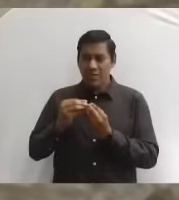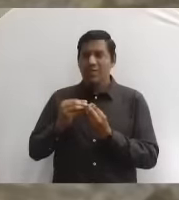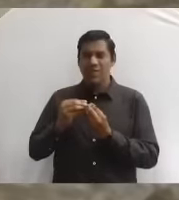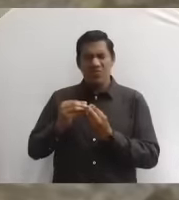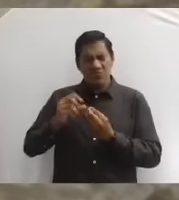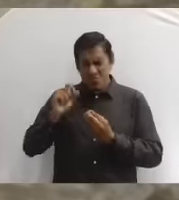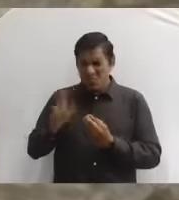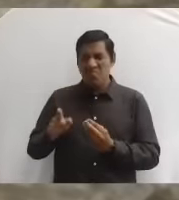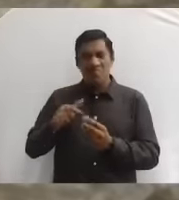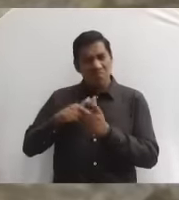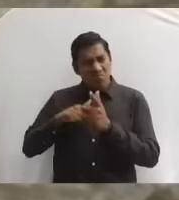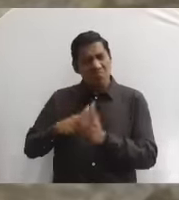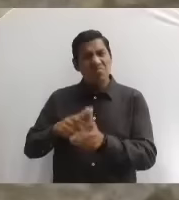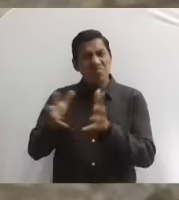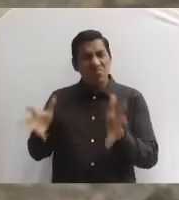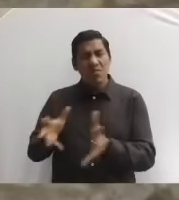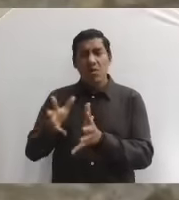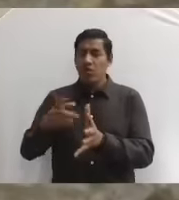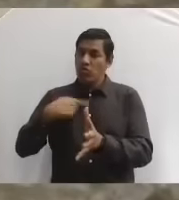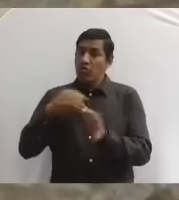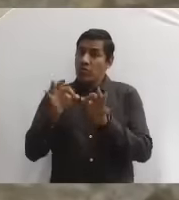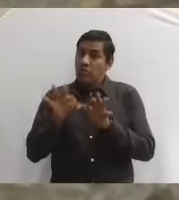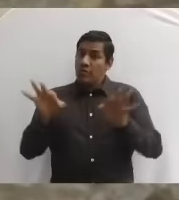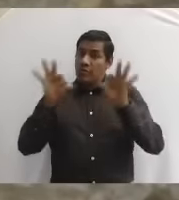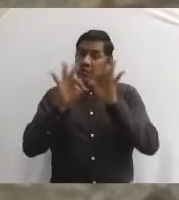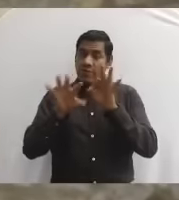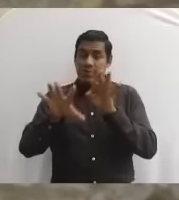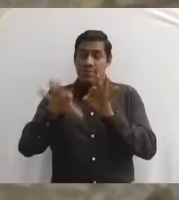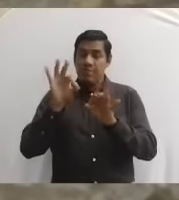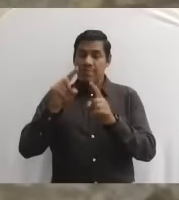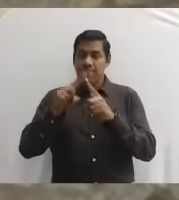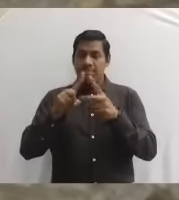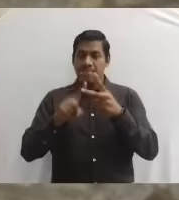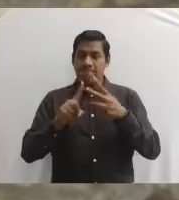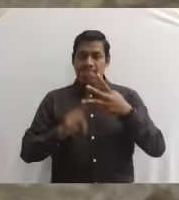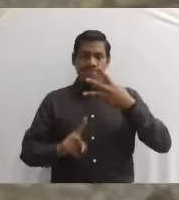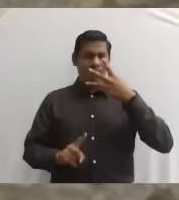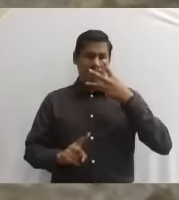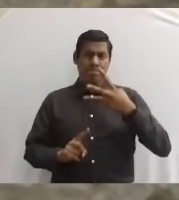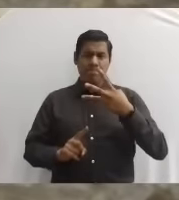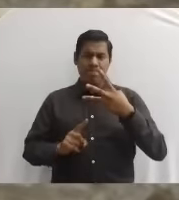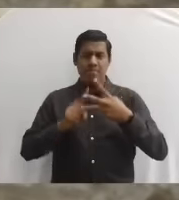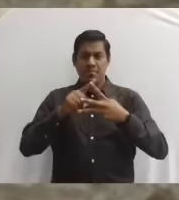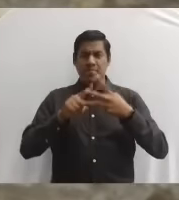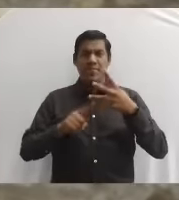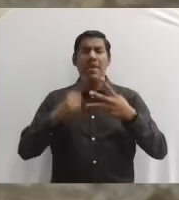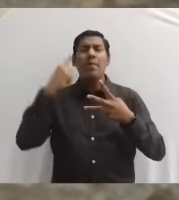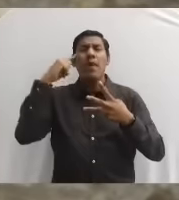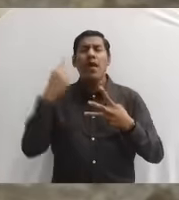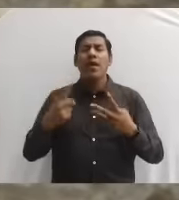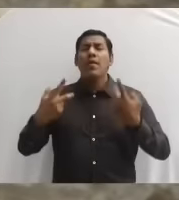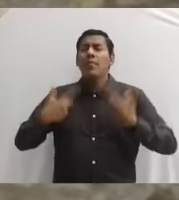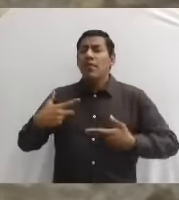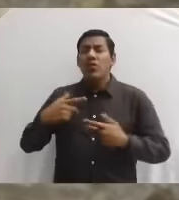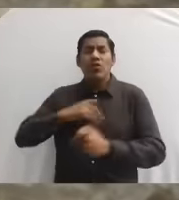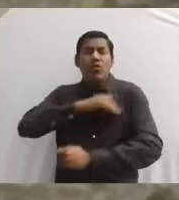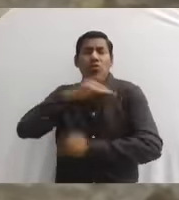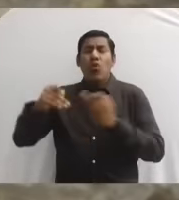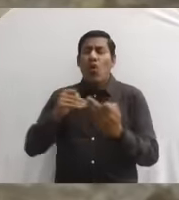brevemente en tres principios a los que gobernamos con el humanismo